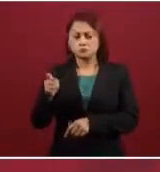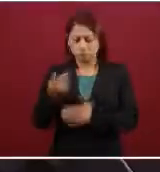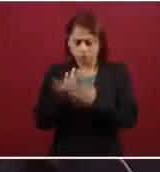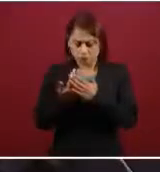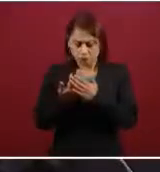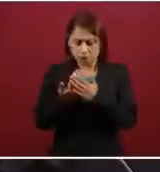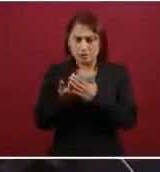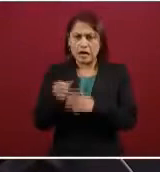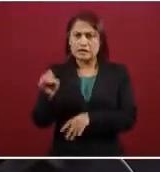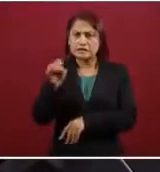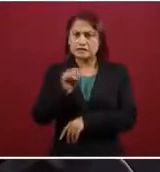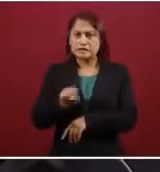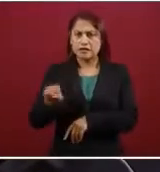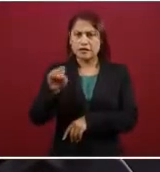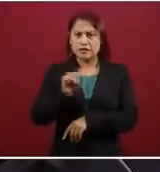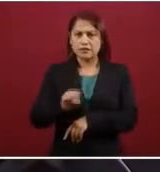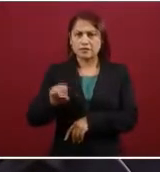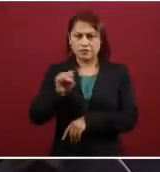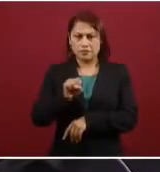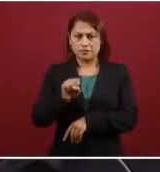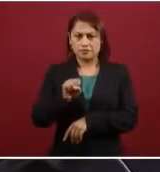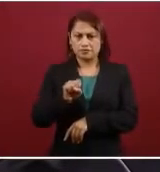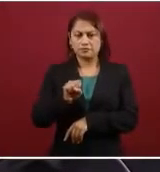que él iba a dar a conocer su renuncia.